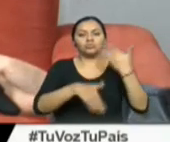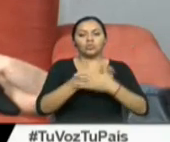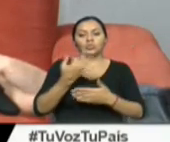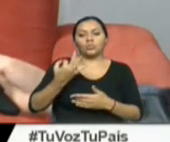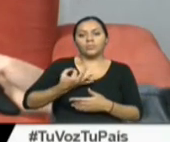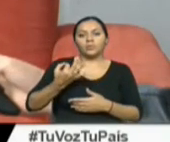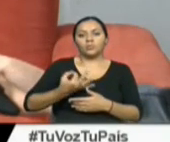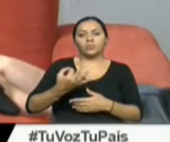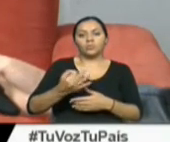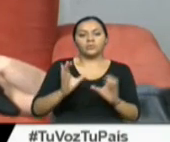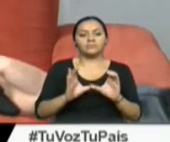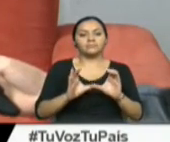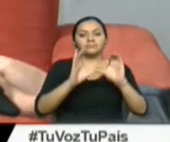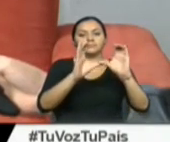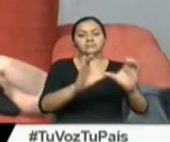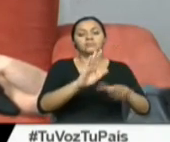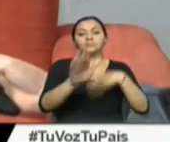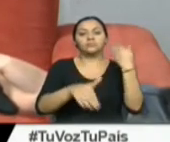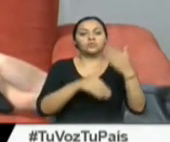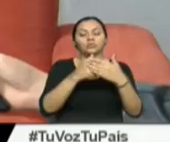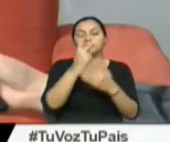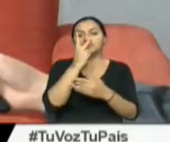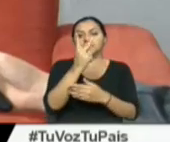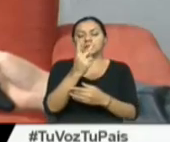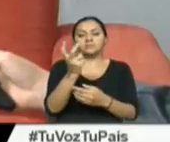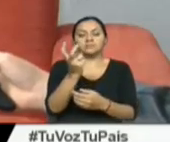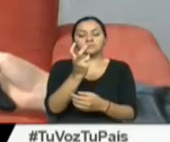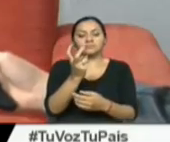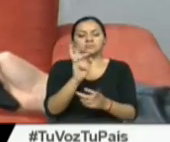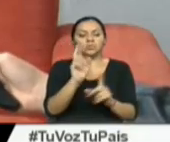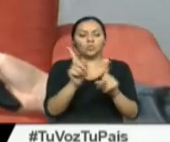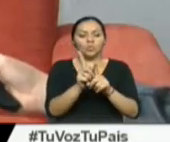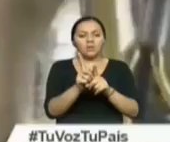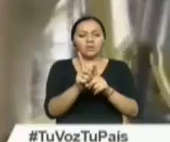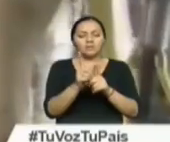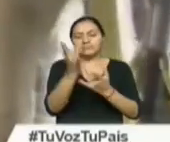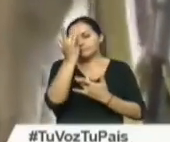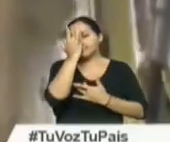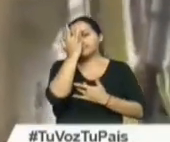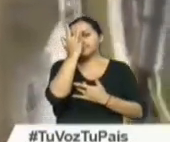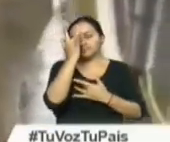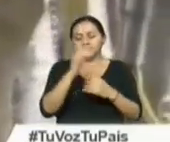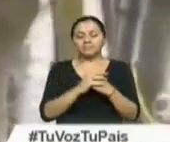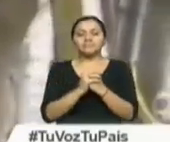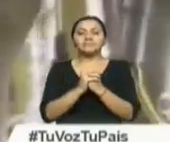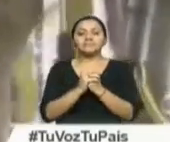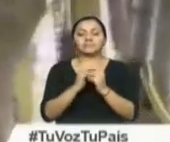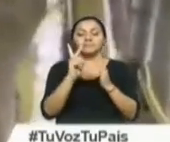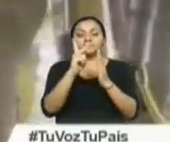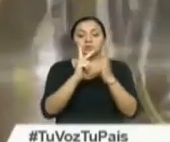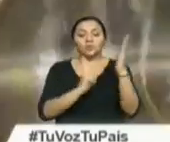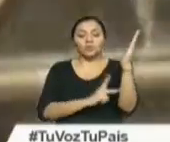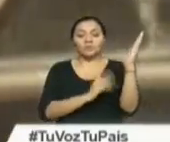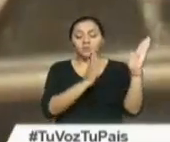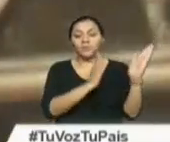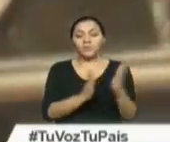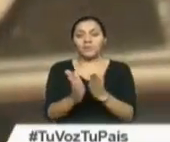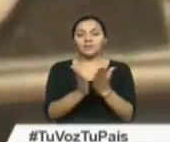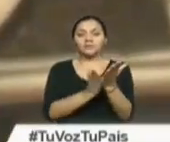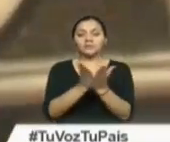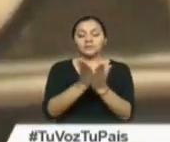de la certificación de datos libres de tuberculosis y brucelosis. El programa de servicio al productor de